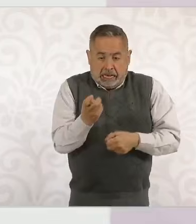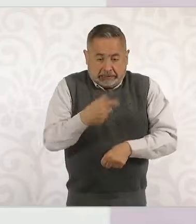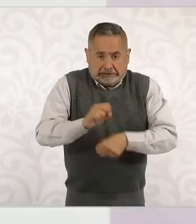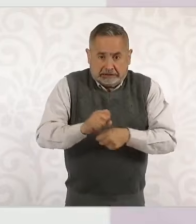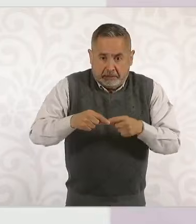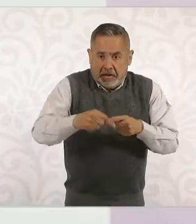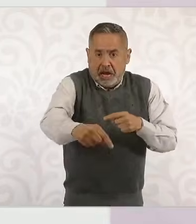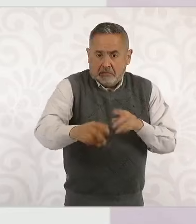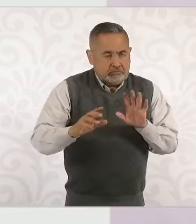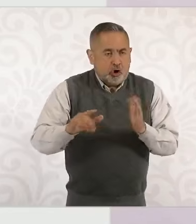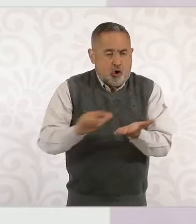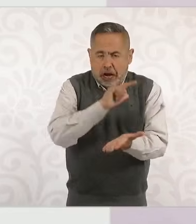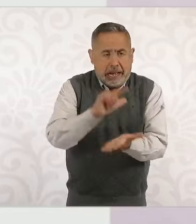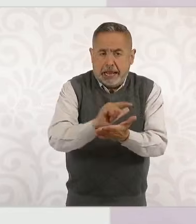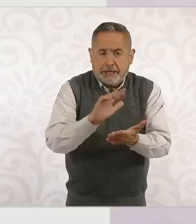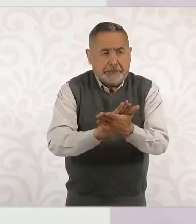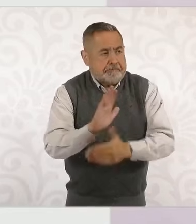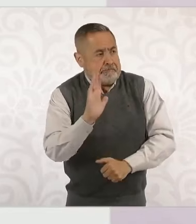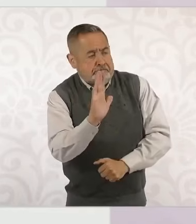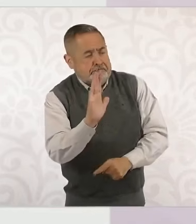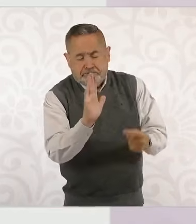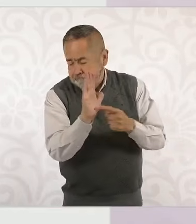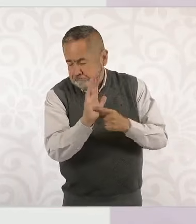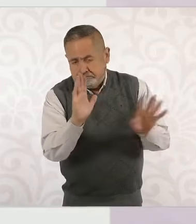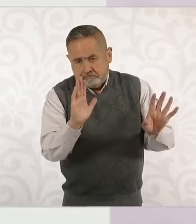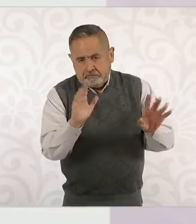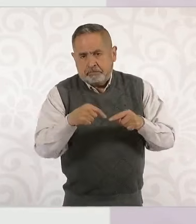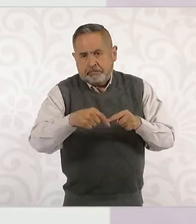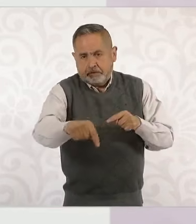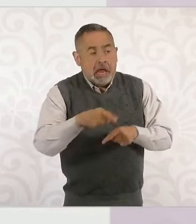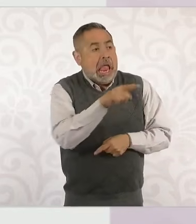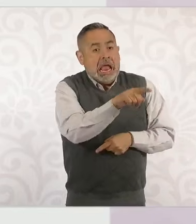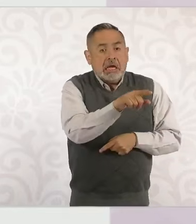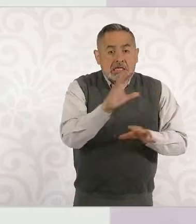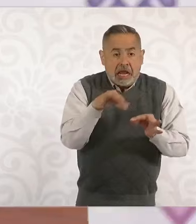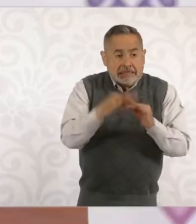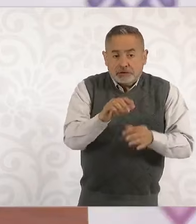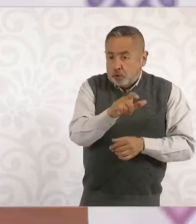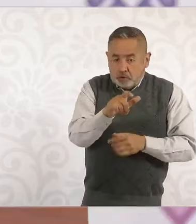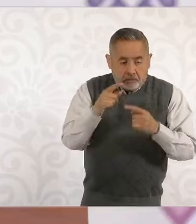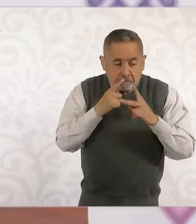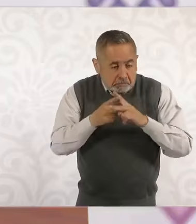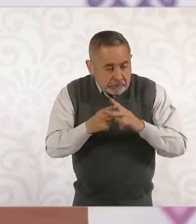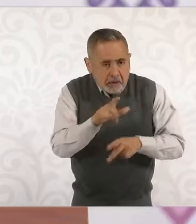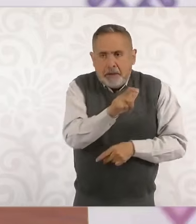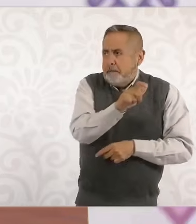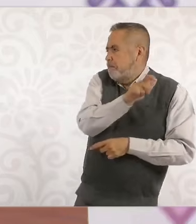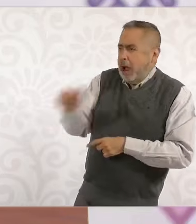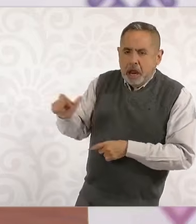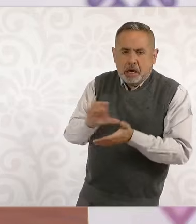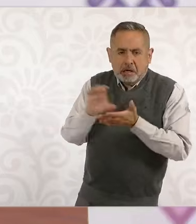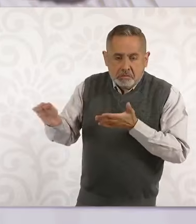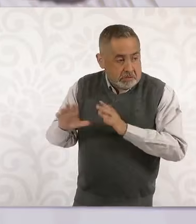el marco de la ley, absolutamente en el marco de la ley. En el momento en que esté establecido, pues obviamente